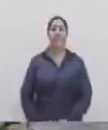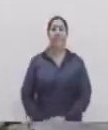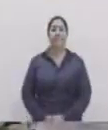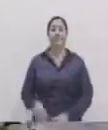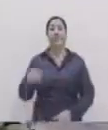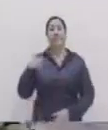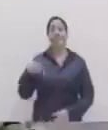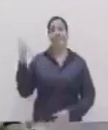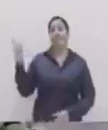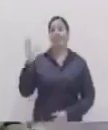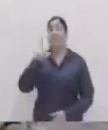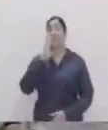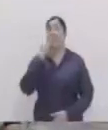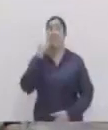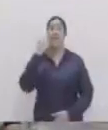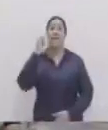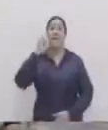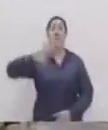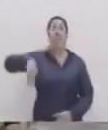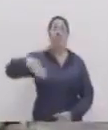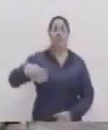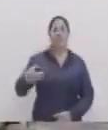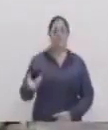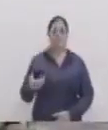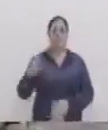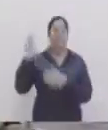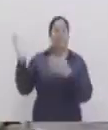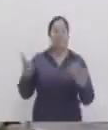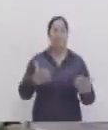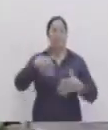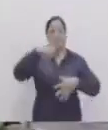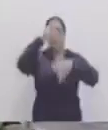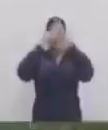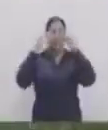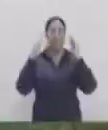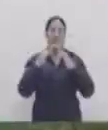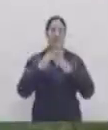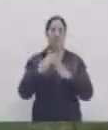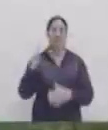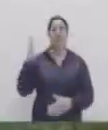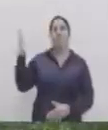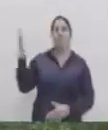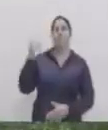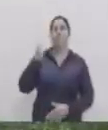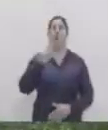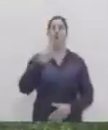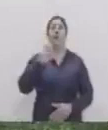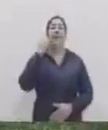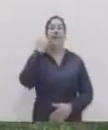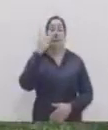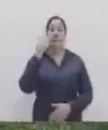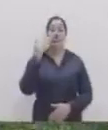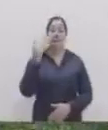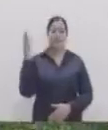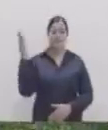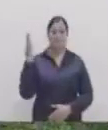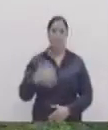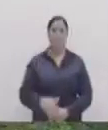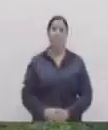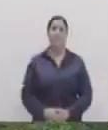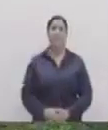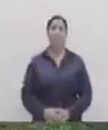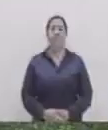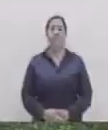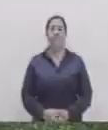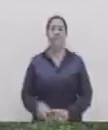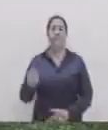Acuspe na programa Anjunu Chamaco. Bienvenidos al programa Aprendo en Casa. Mi nombre es Aleida Margarita